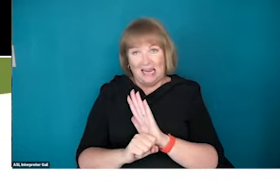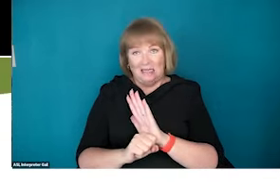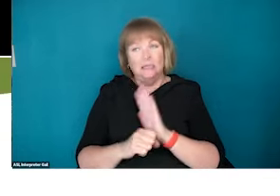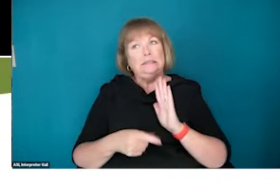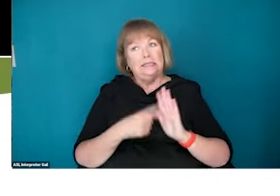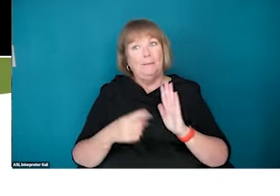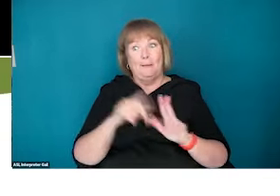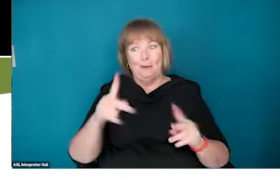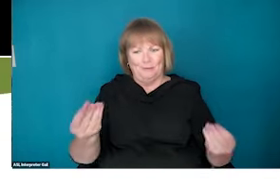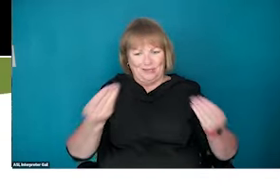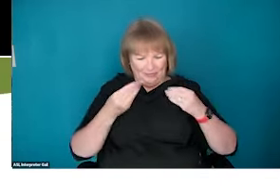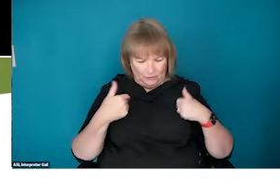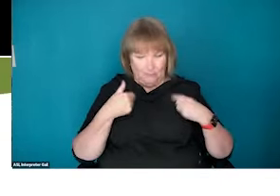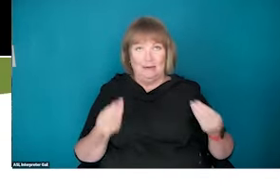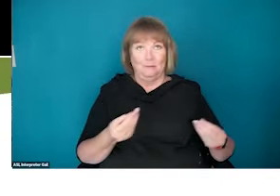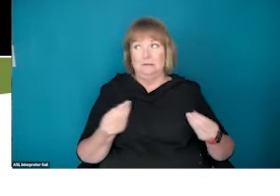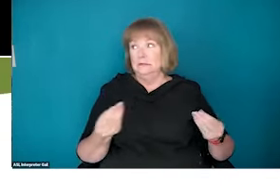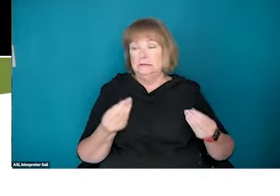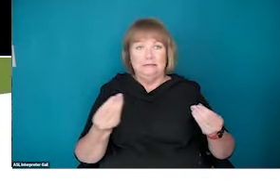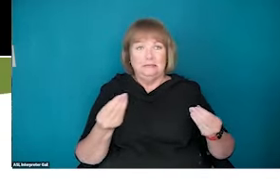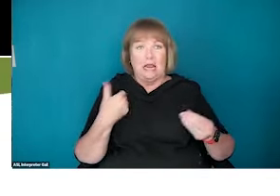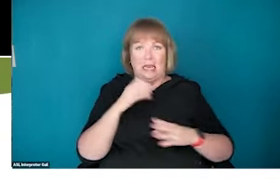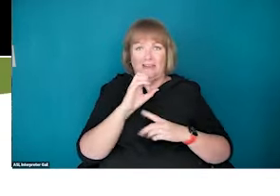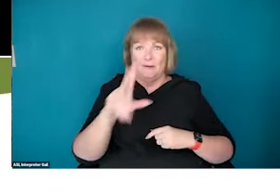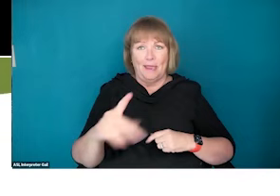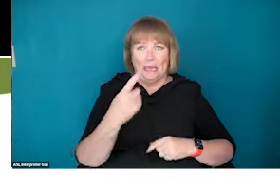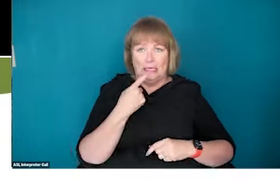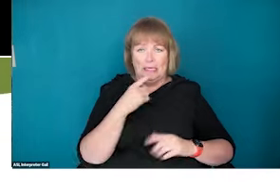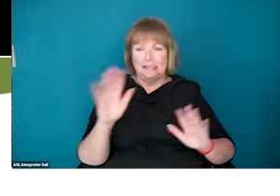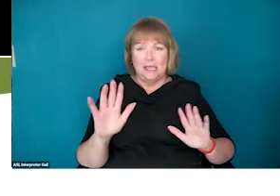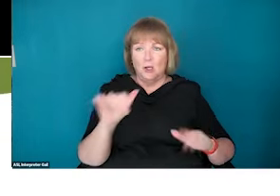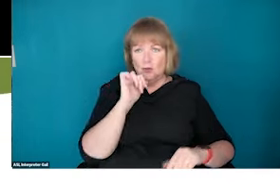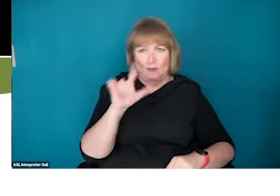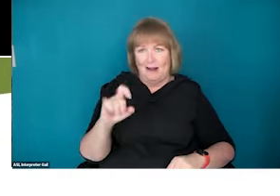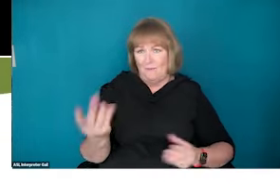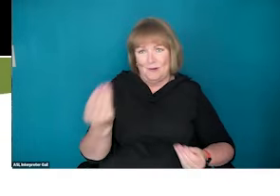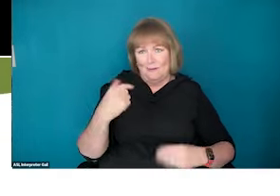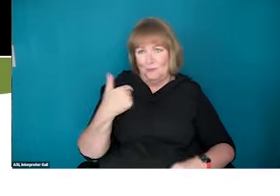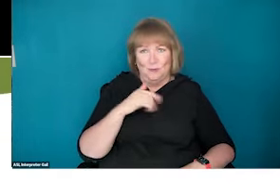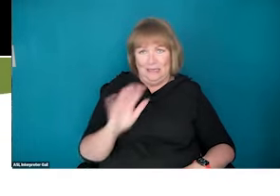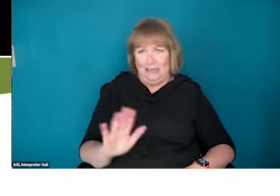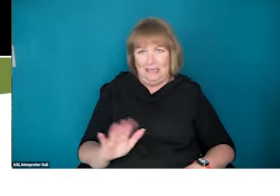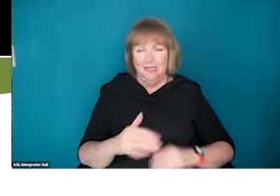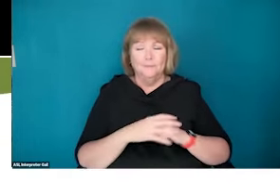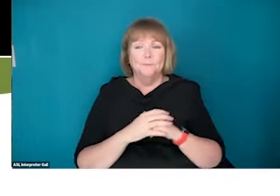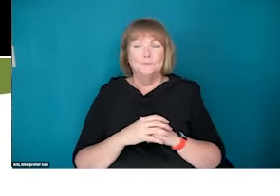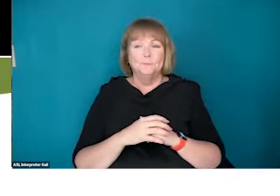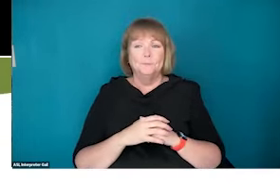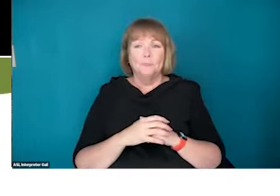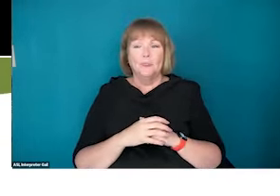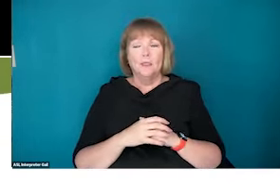necesito. El Estado tampoco lo necesita. Son las entidades con las cuales ustedes